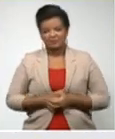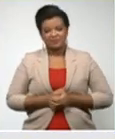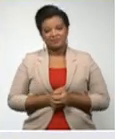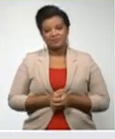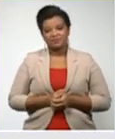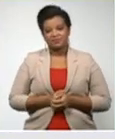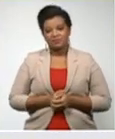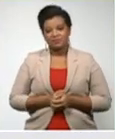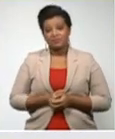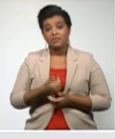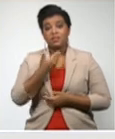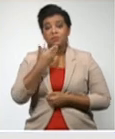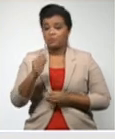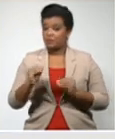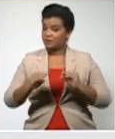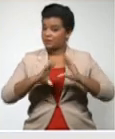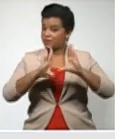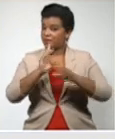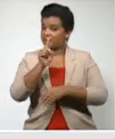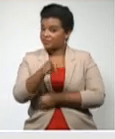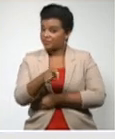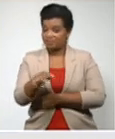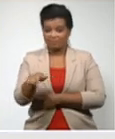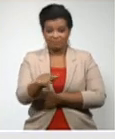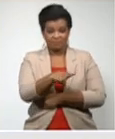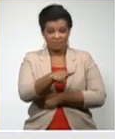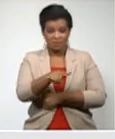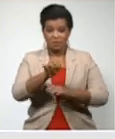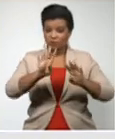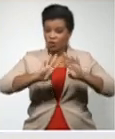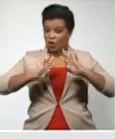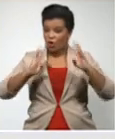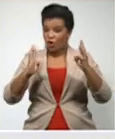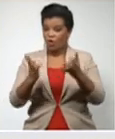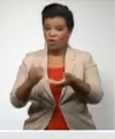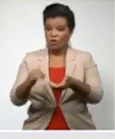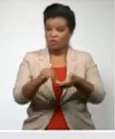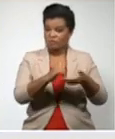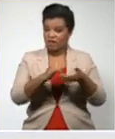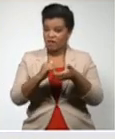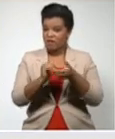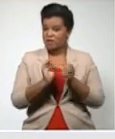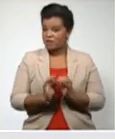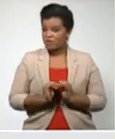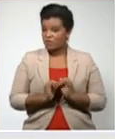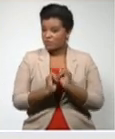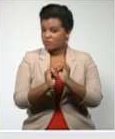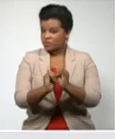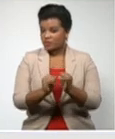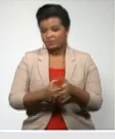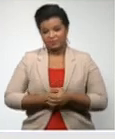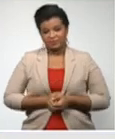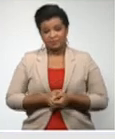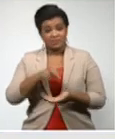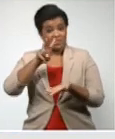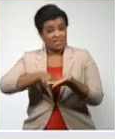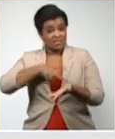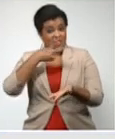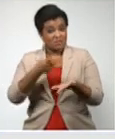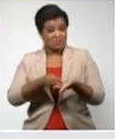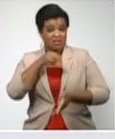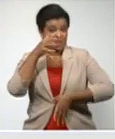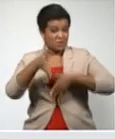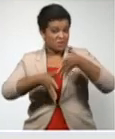Lázaro, bienvenido a ti, a los compañeros que hacen posible la transmisión, a la intérprete de lenguas de